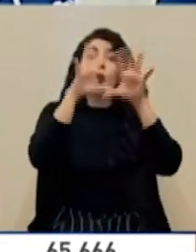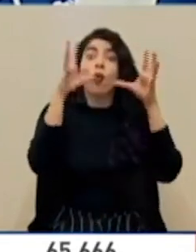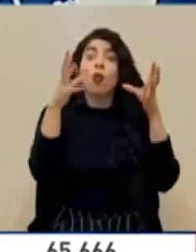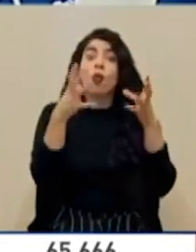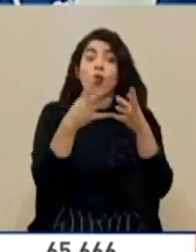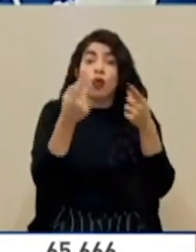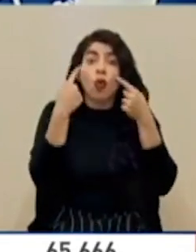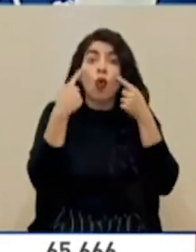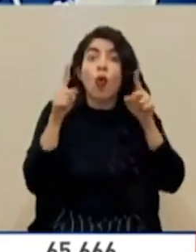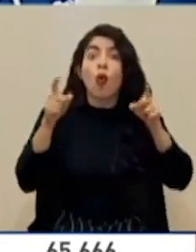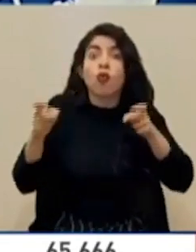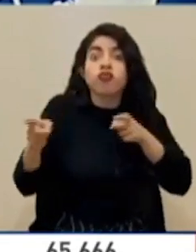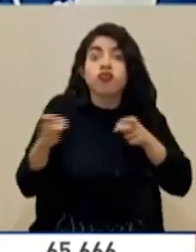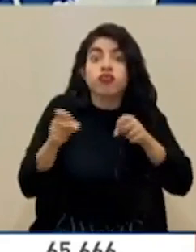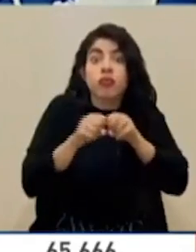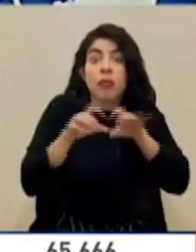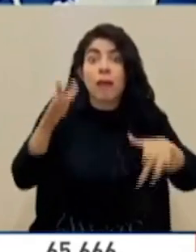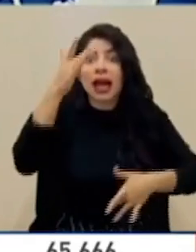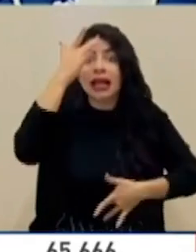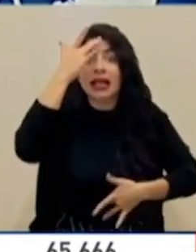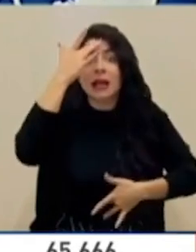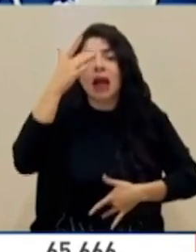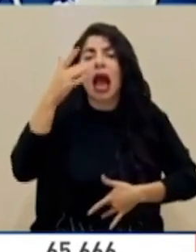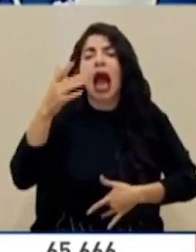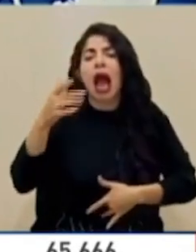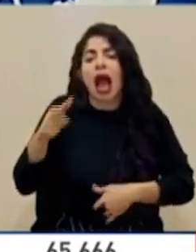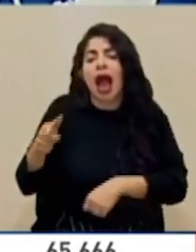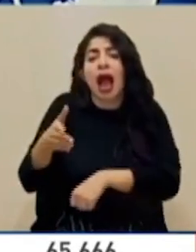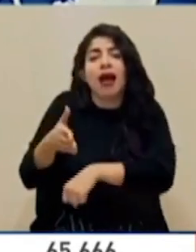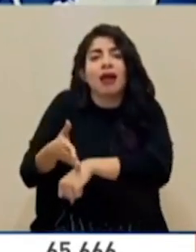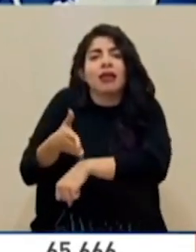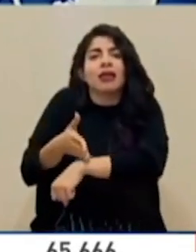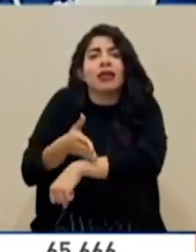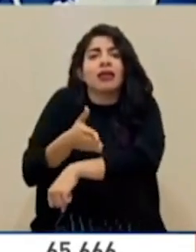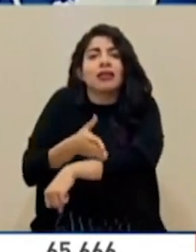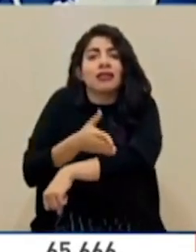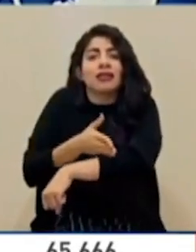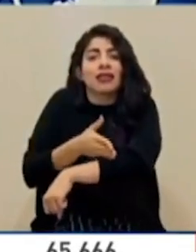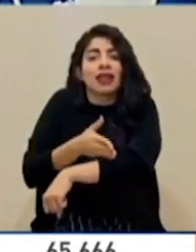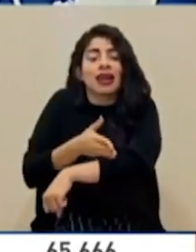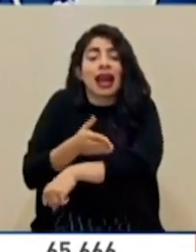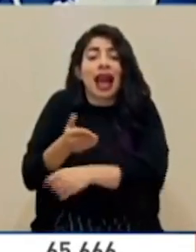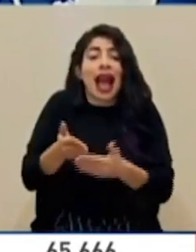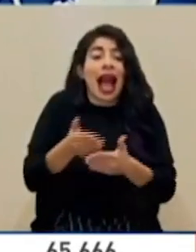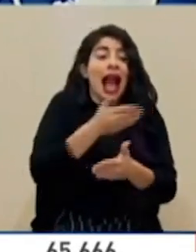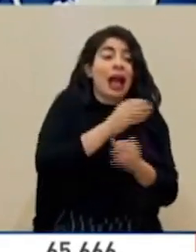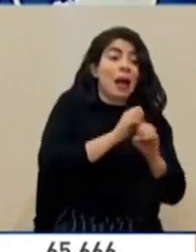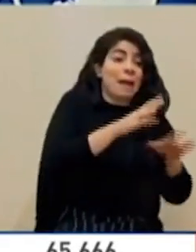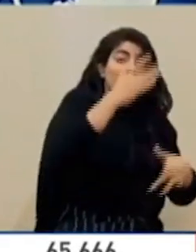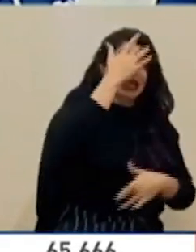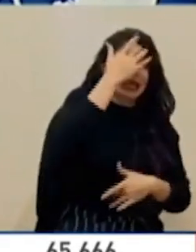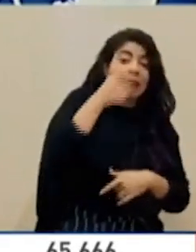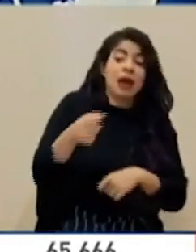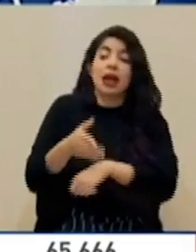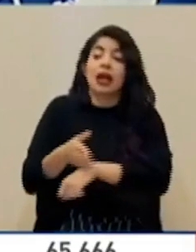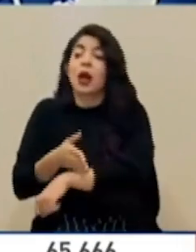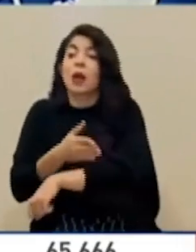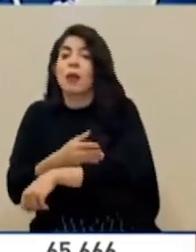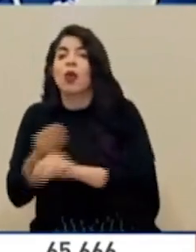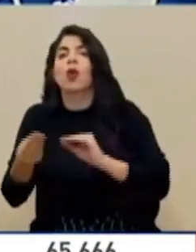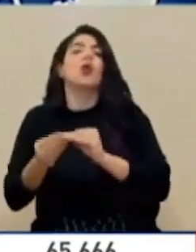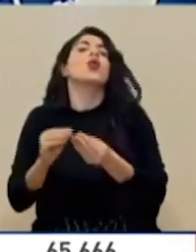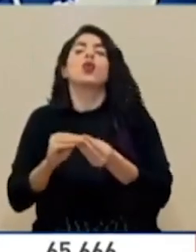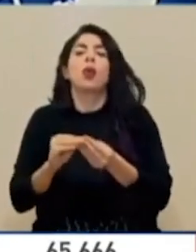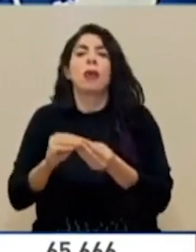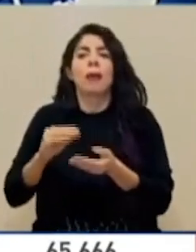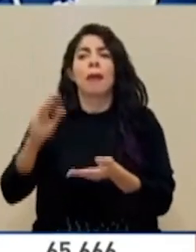antes posible, sin duda que ese proceso de recuperación a los números previos a la pandemia será menor a los, cuidado